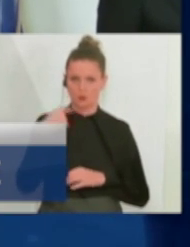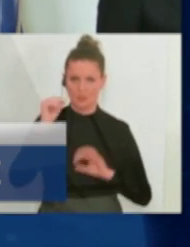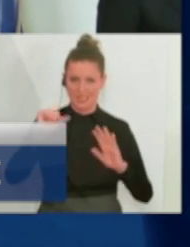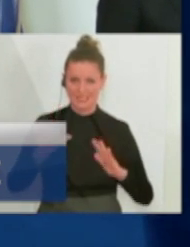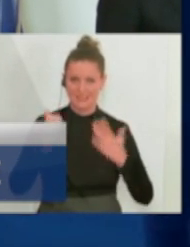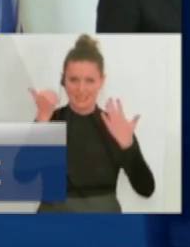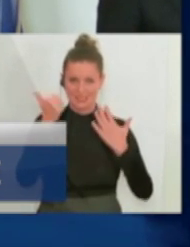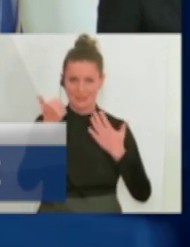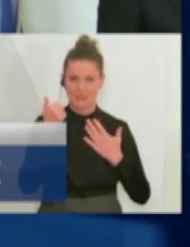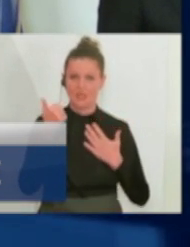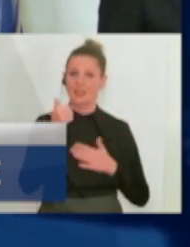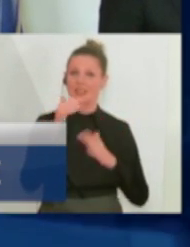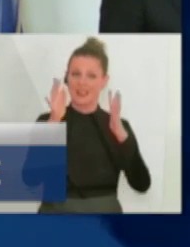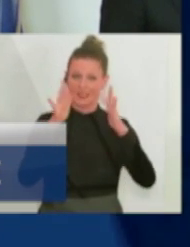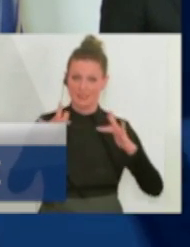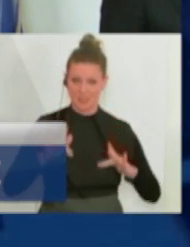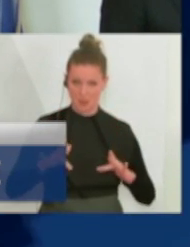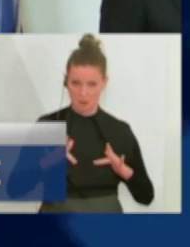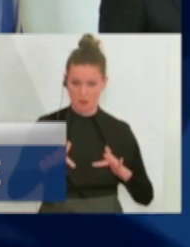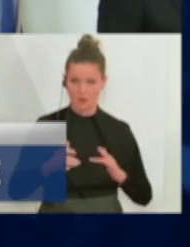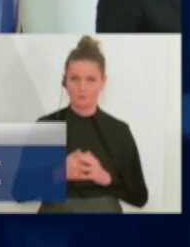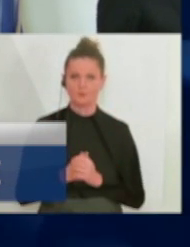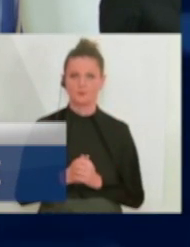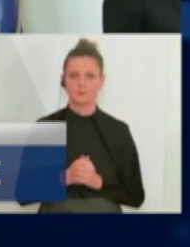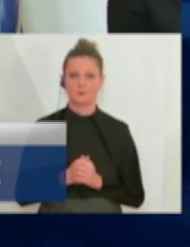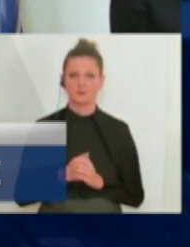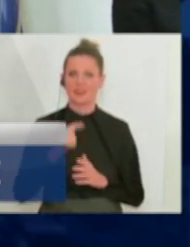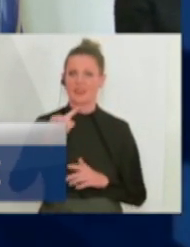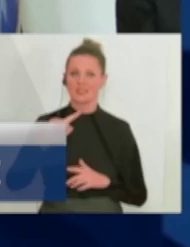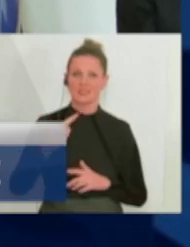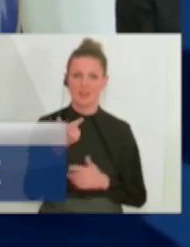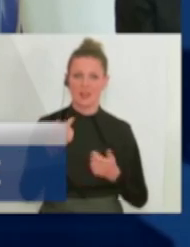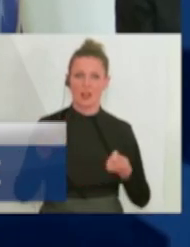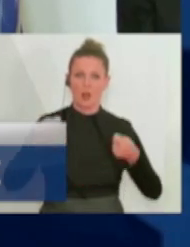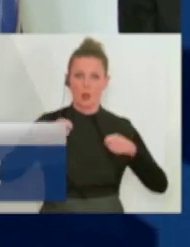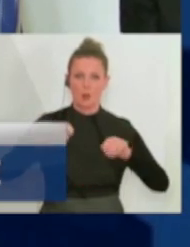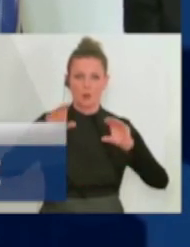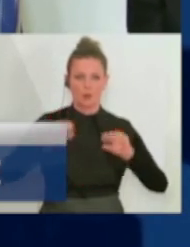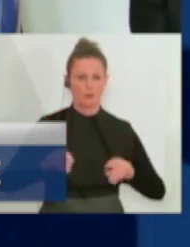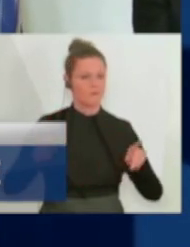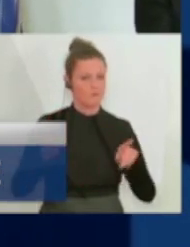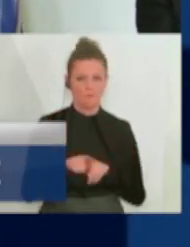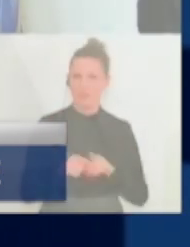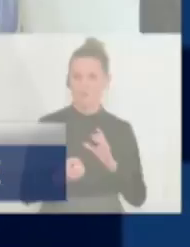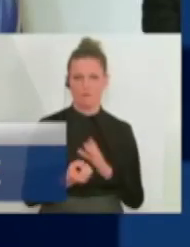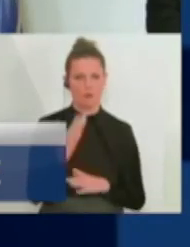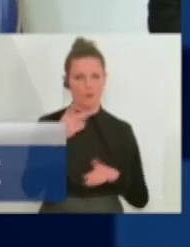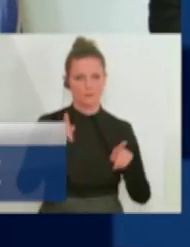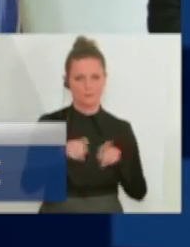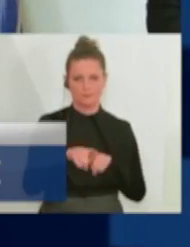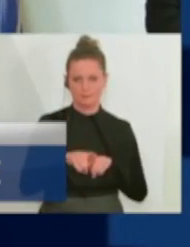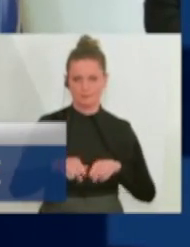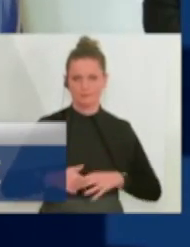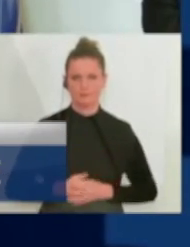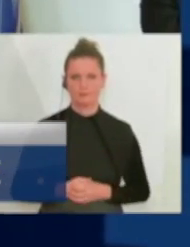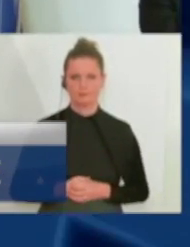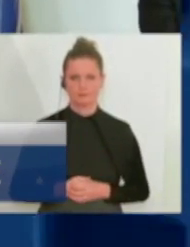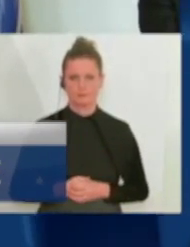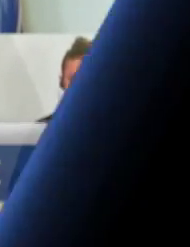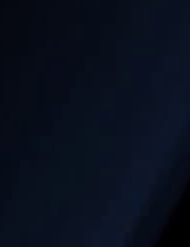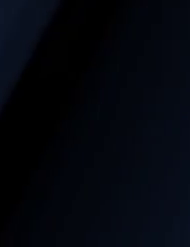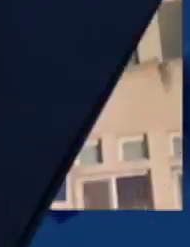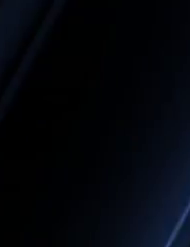la incesante subida de los contagios de COVID-19. Entrarán en vigor el martes y regirán hasta el próximo 6 de